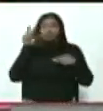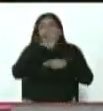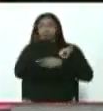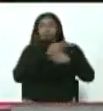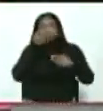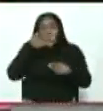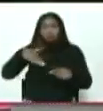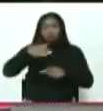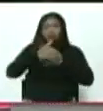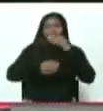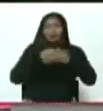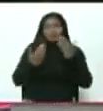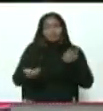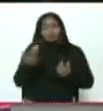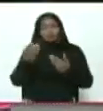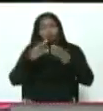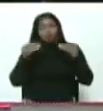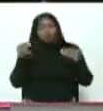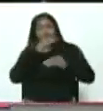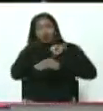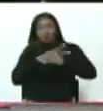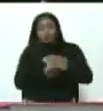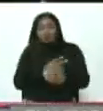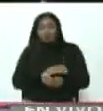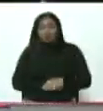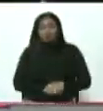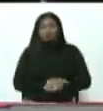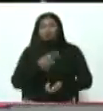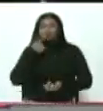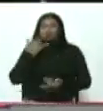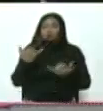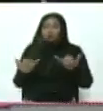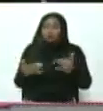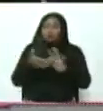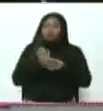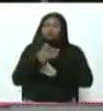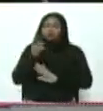el más importante de todos los poderes. Y yo decía a Luis José,